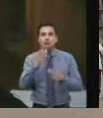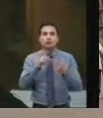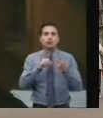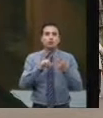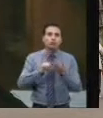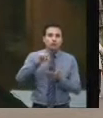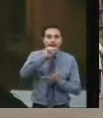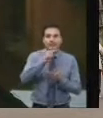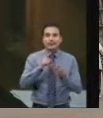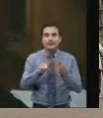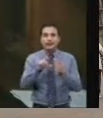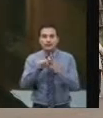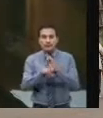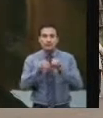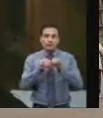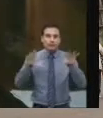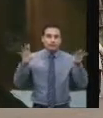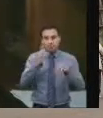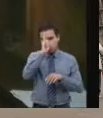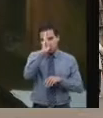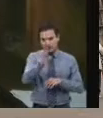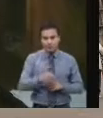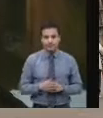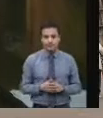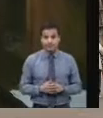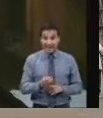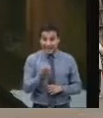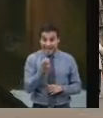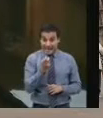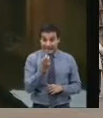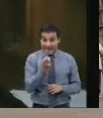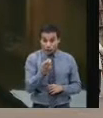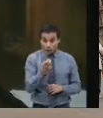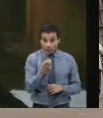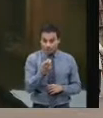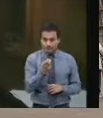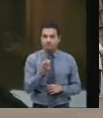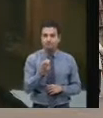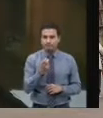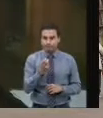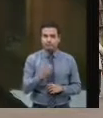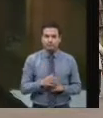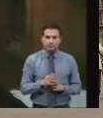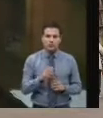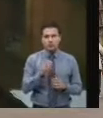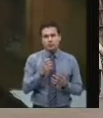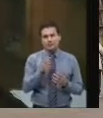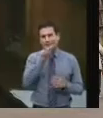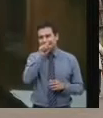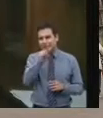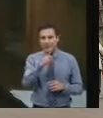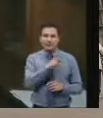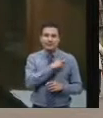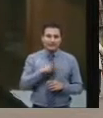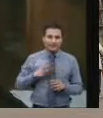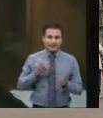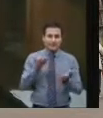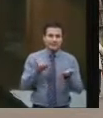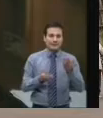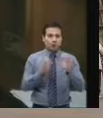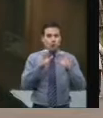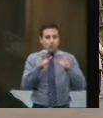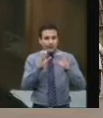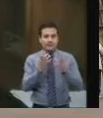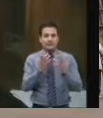sociales, pero se considera que tal prohibición constituye una limitación razonable a su libertad de expresión para garantizar